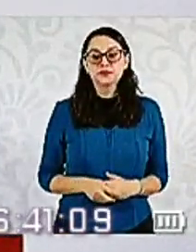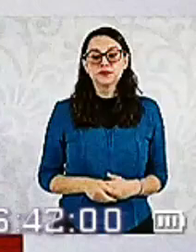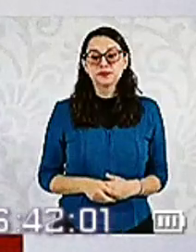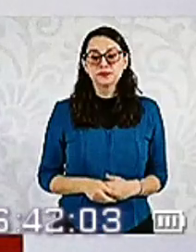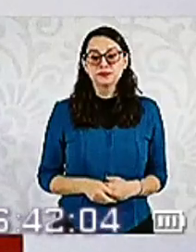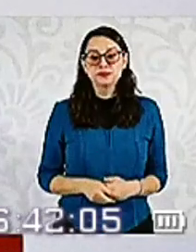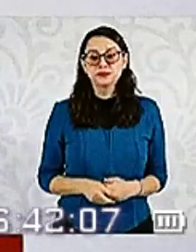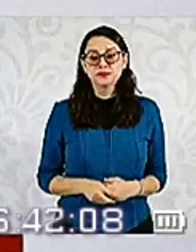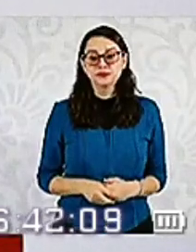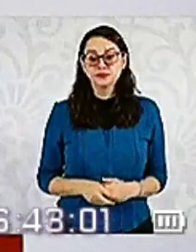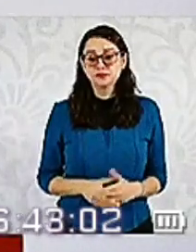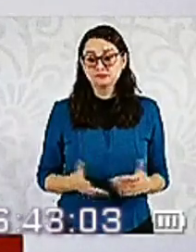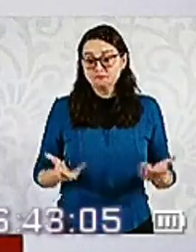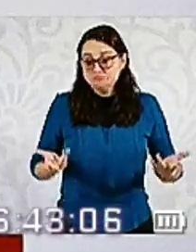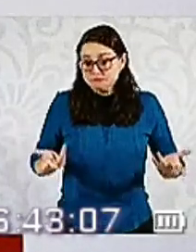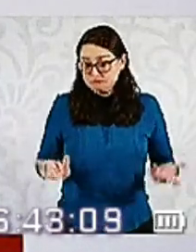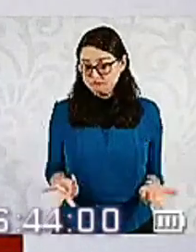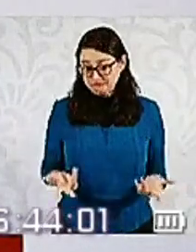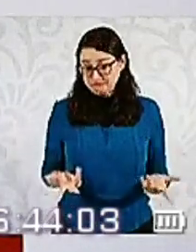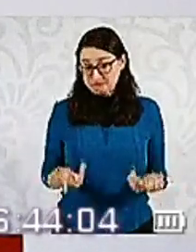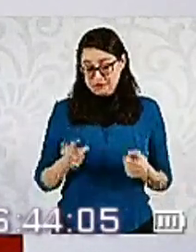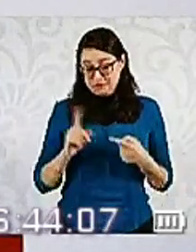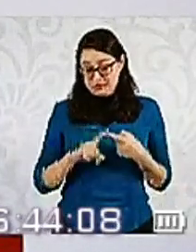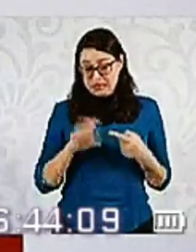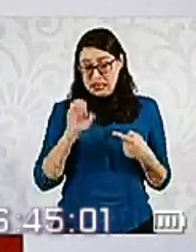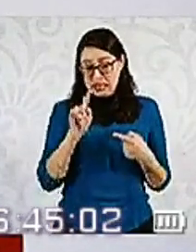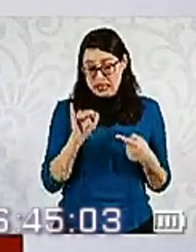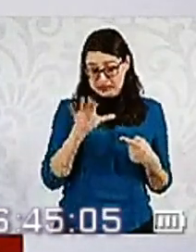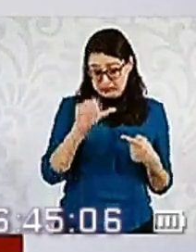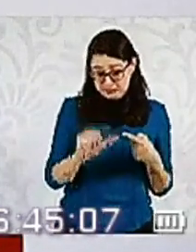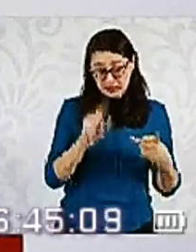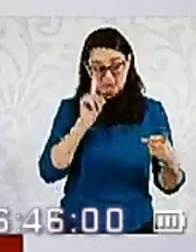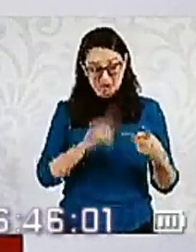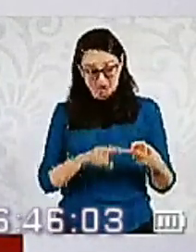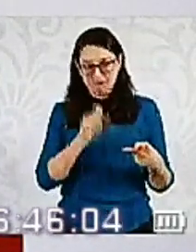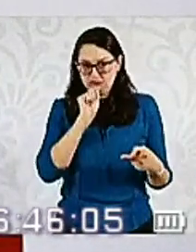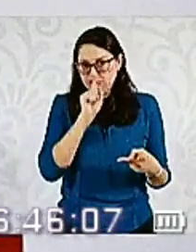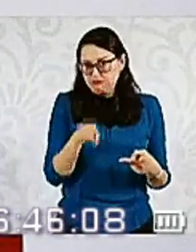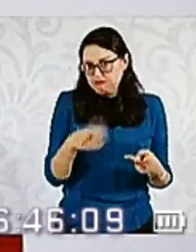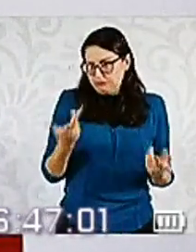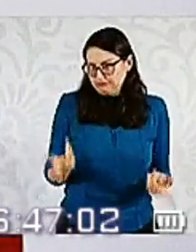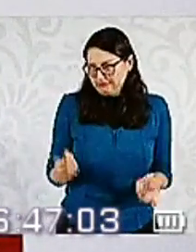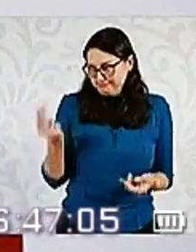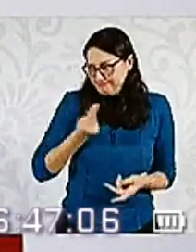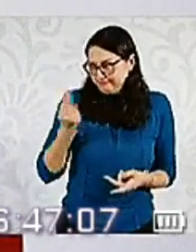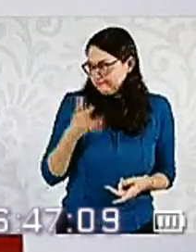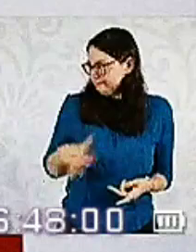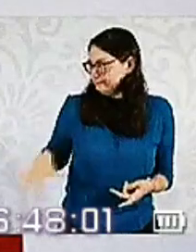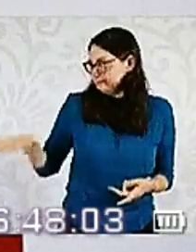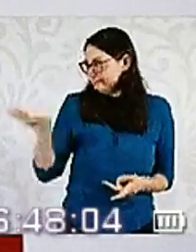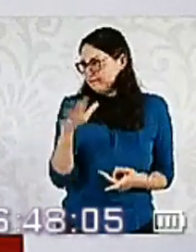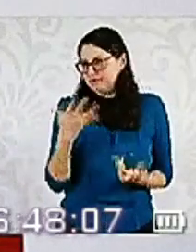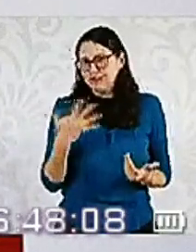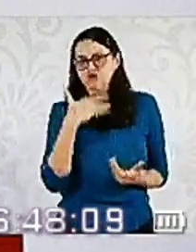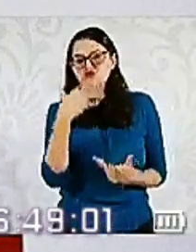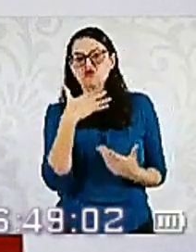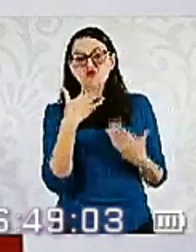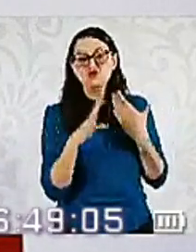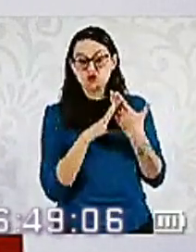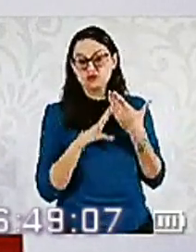no solo por cuestiones éticas, sino también pragmáticas, tiene que ser erradicada por el bien de todos.